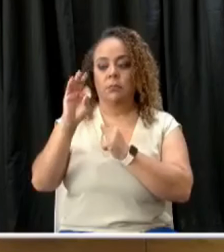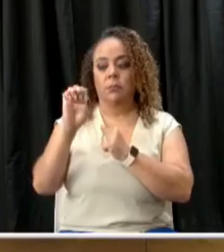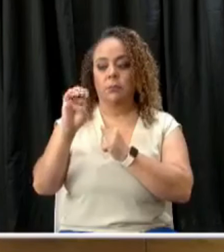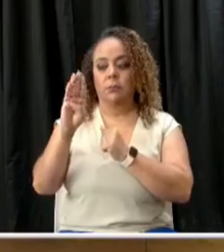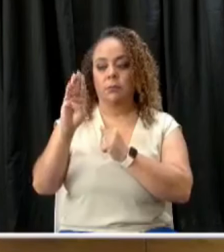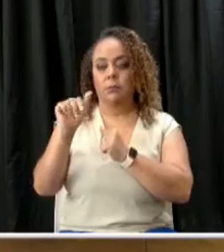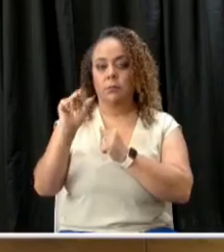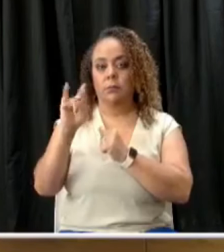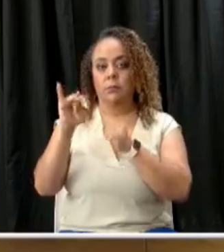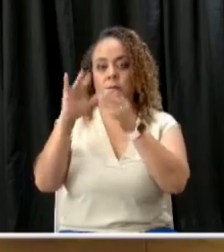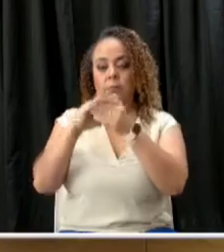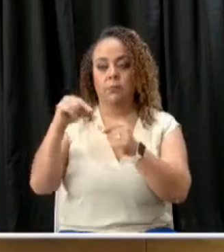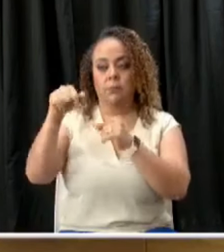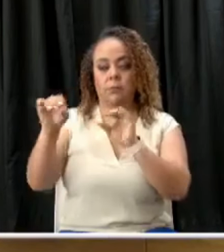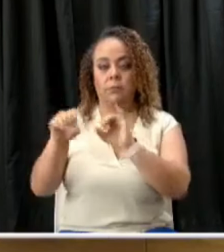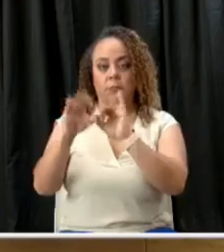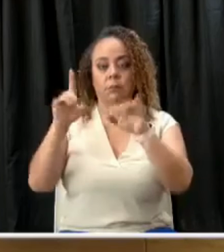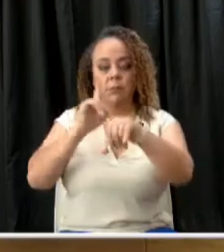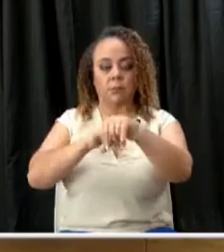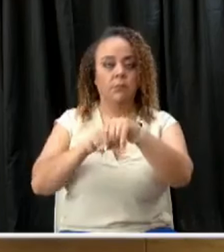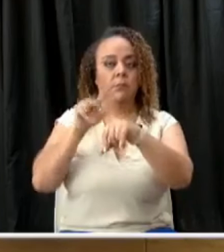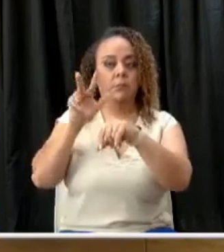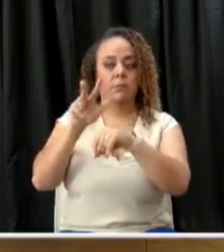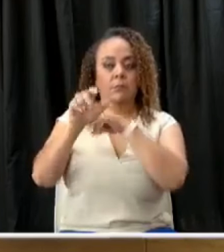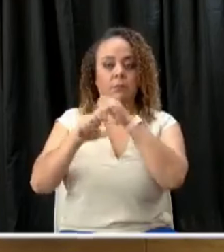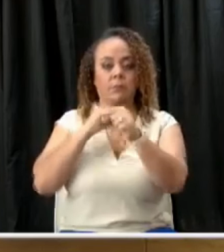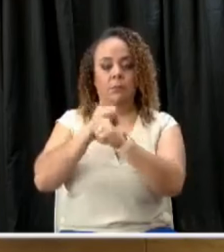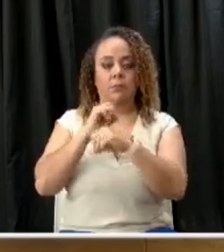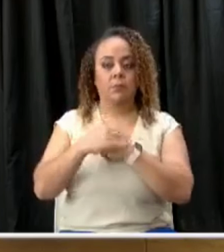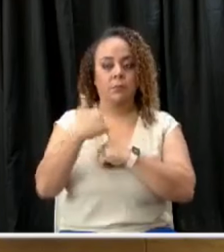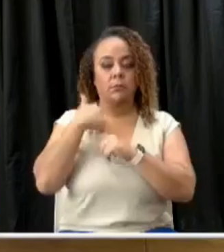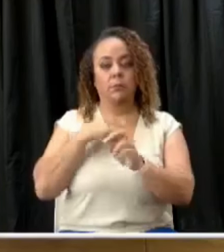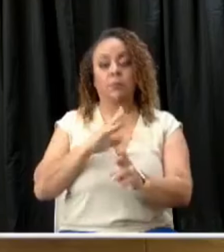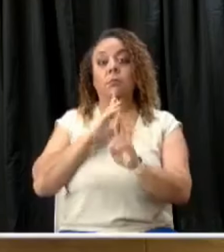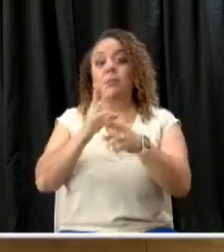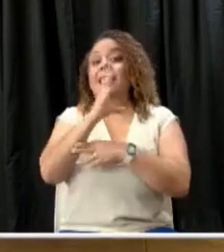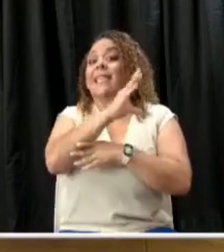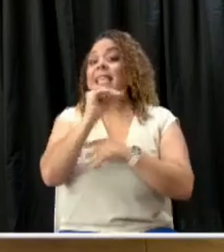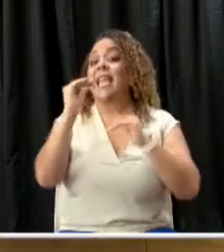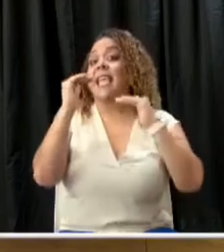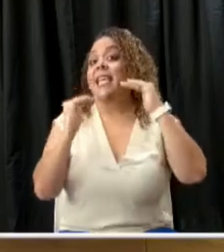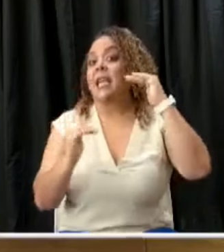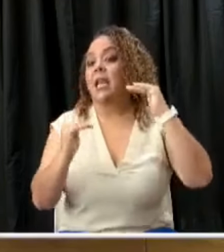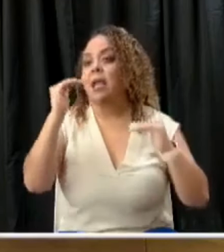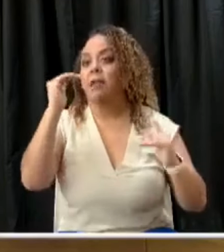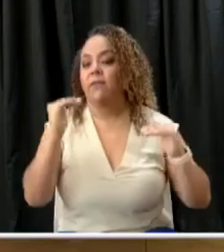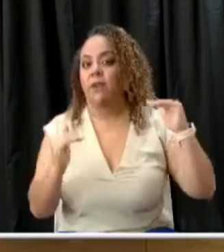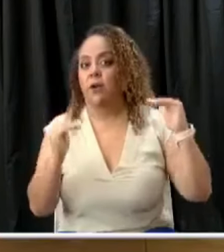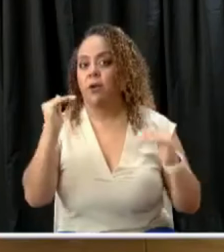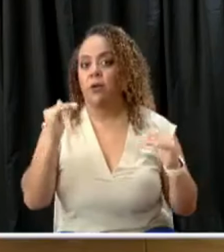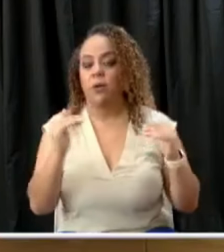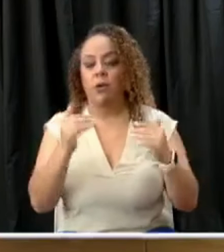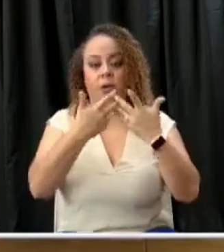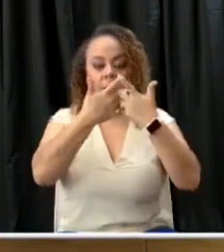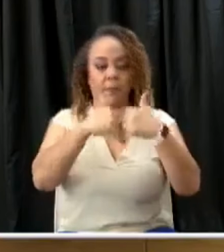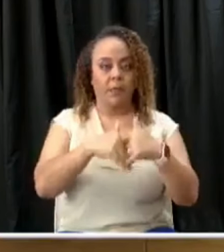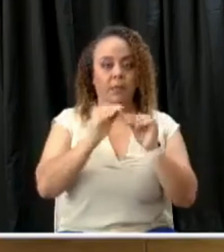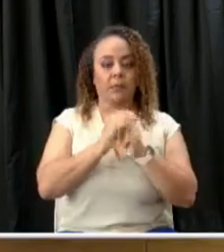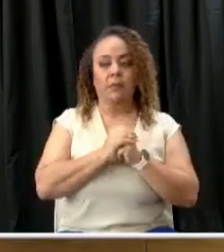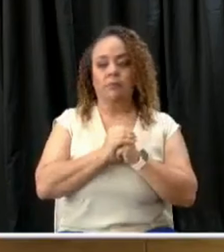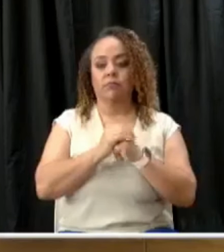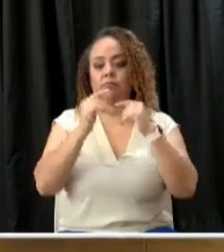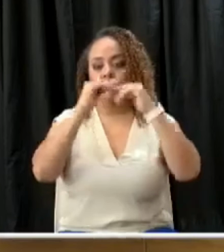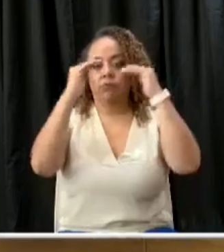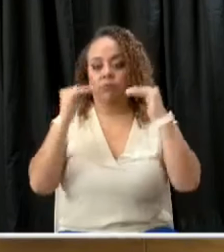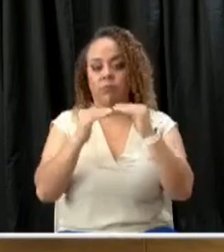comentado en esta mañana, dura 3 años en tener los resultados y el equilibrio a nivel de empresa, mandos